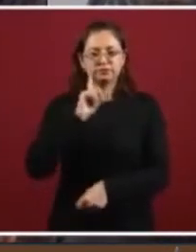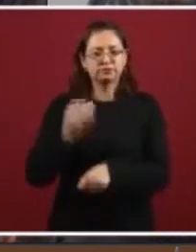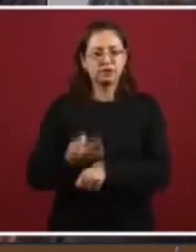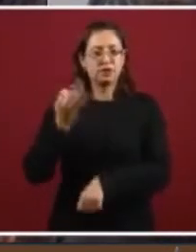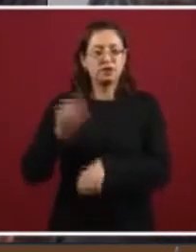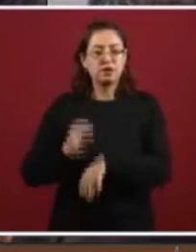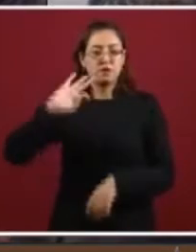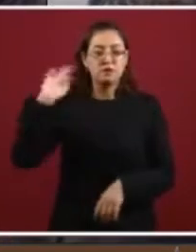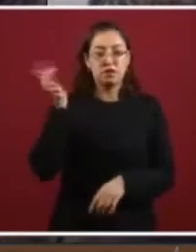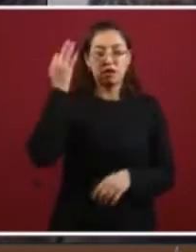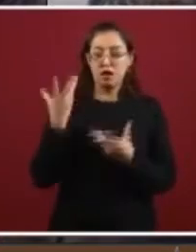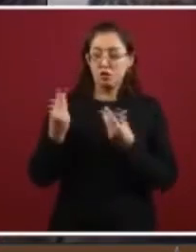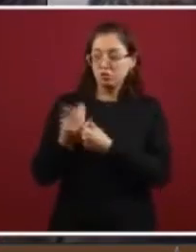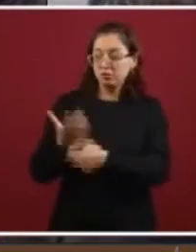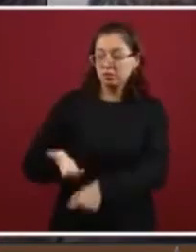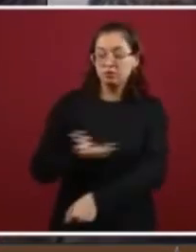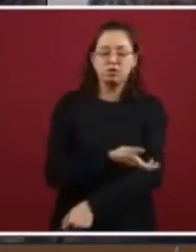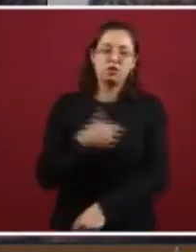federación